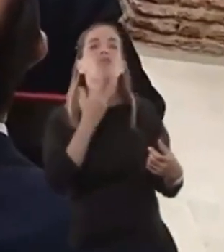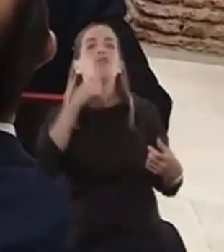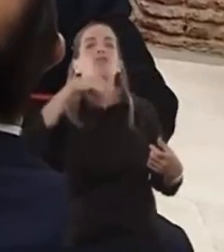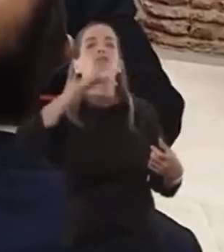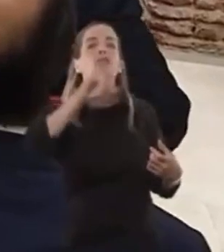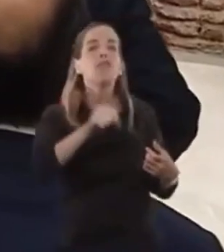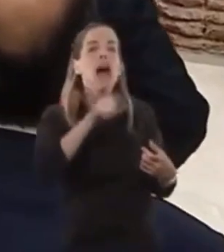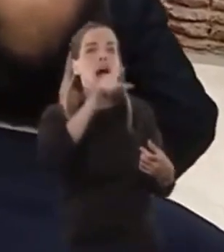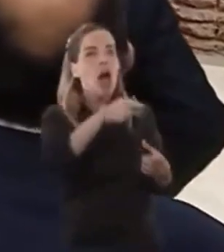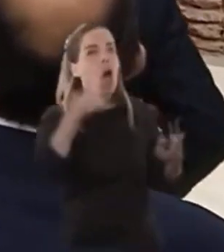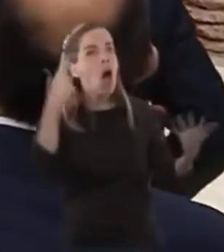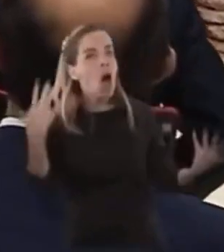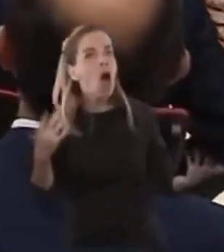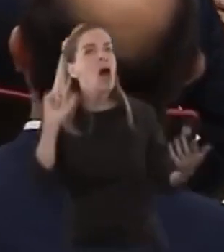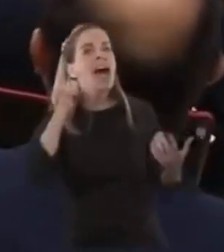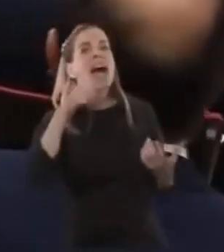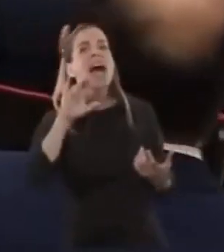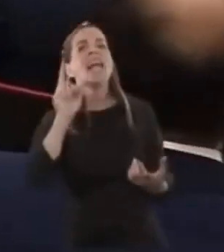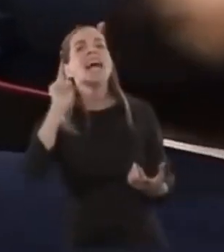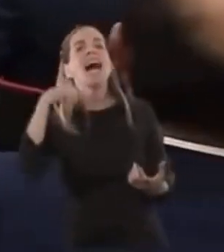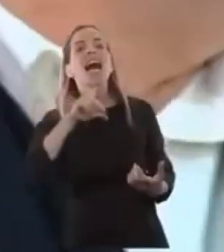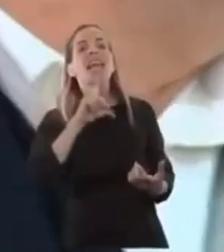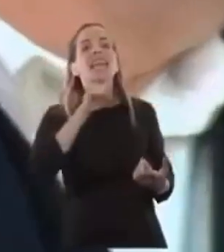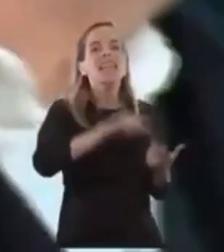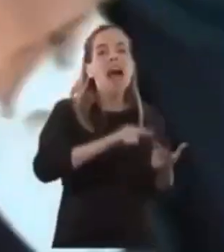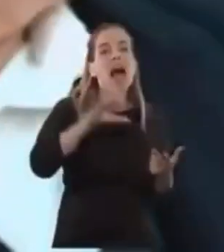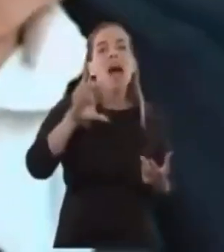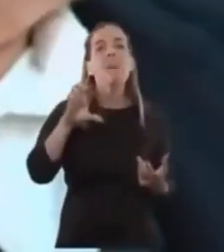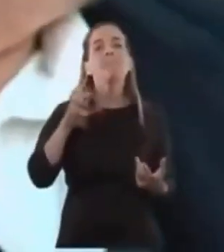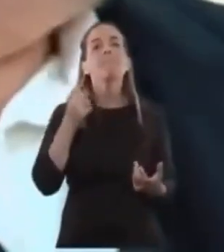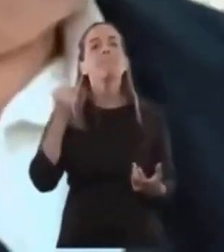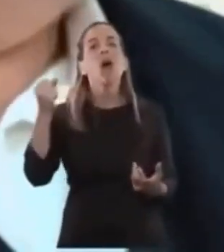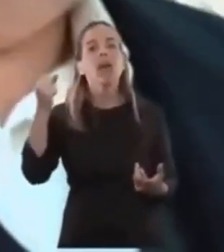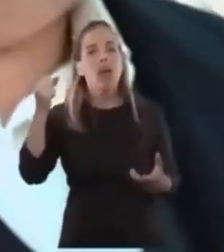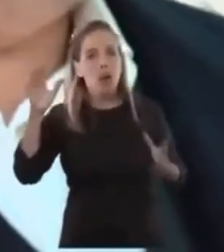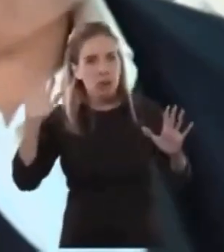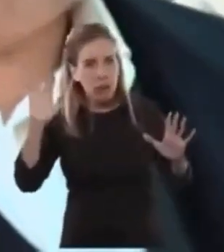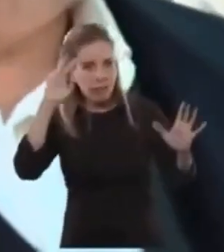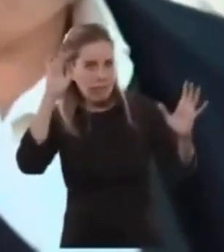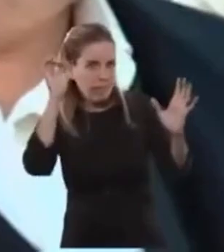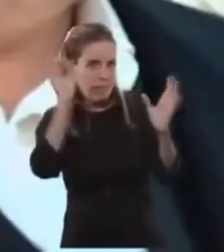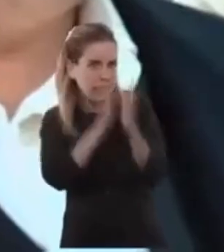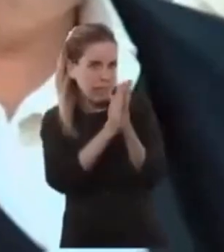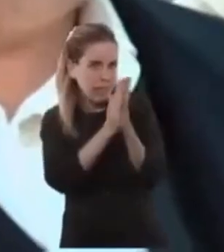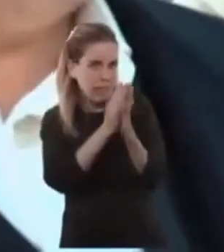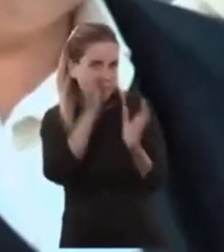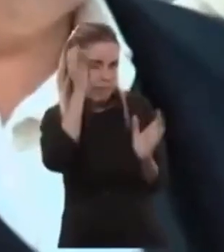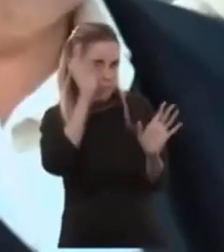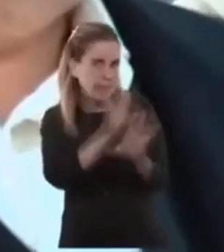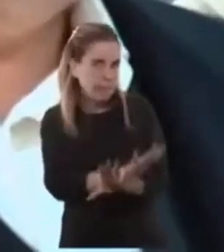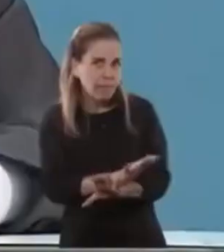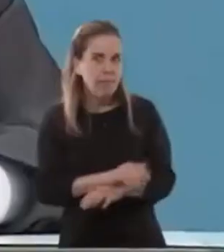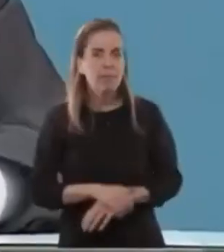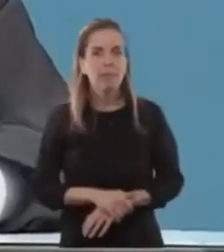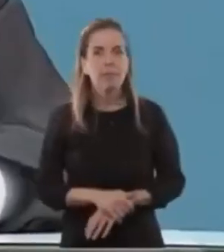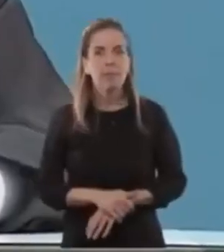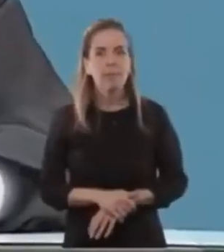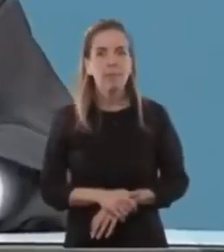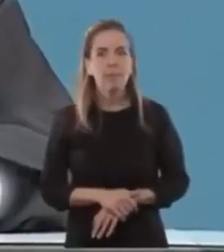no. Poderosa. Poderosa. Poderosa, poderosa, poderosa, poderosa, poderosa.